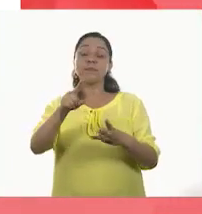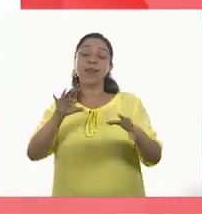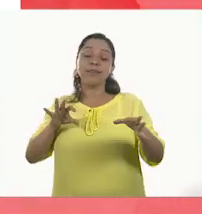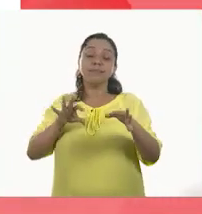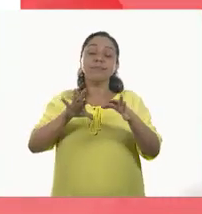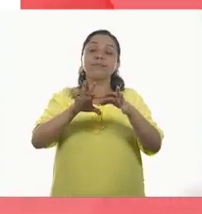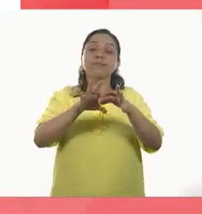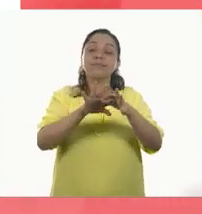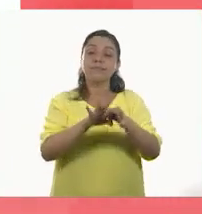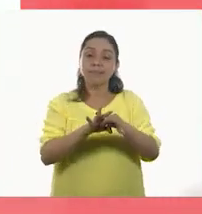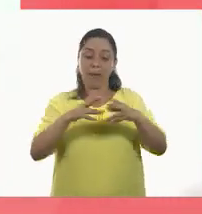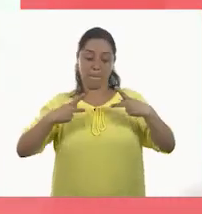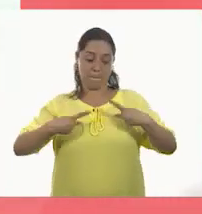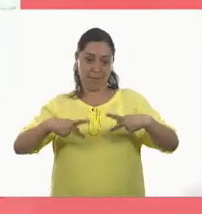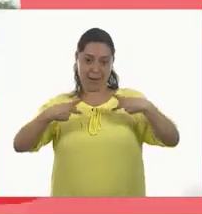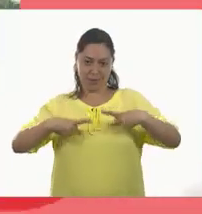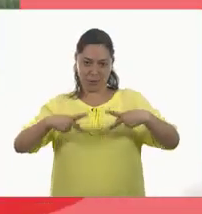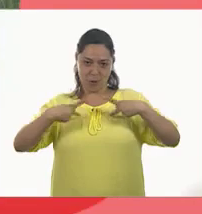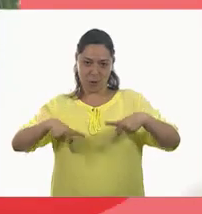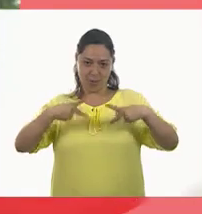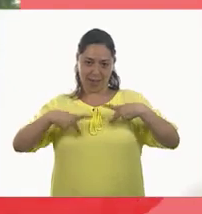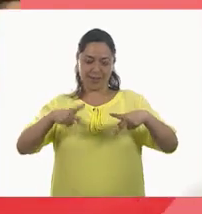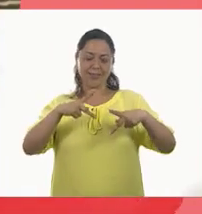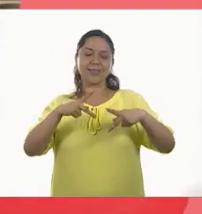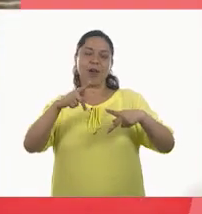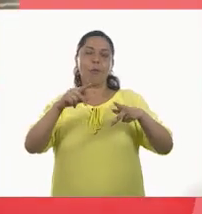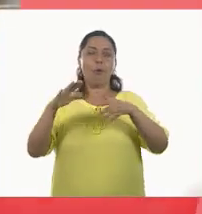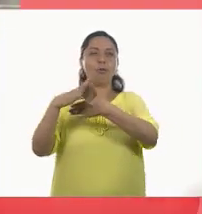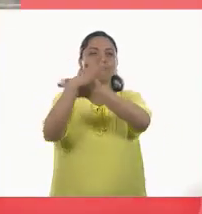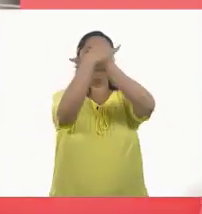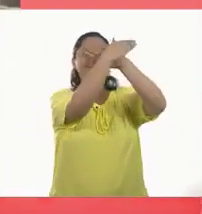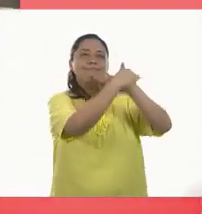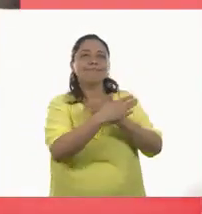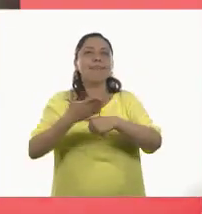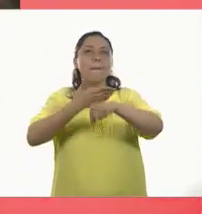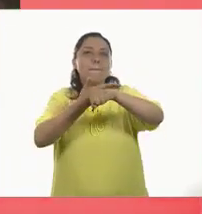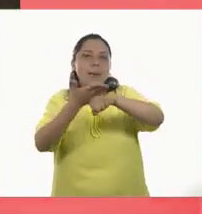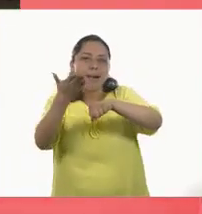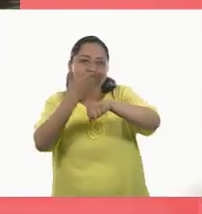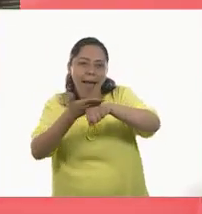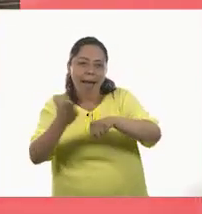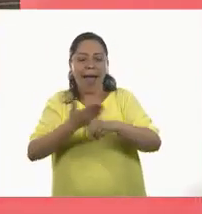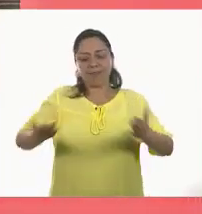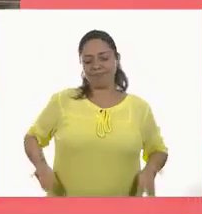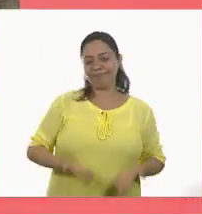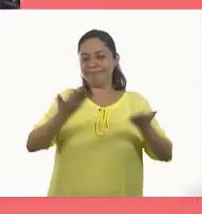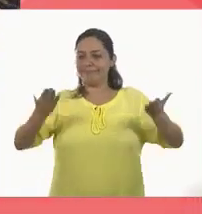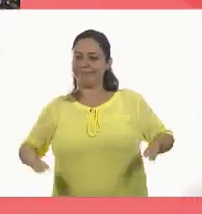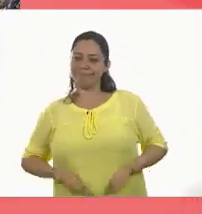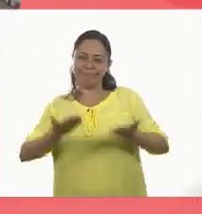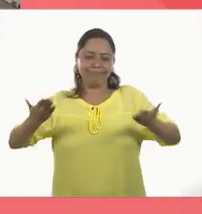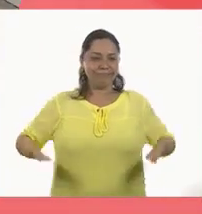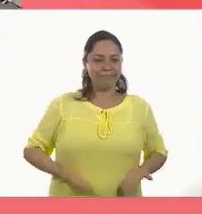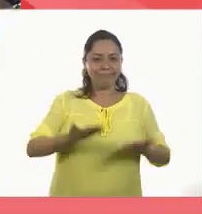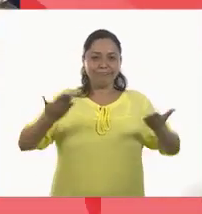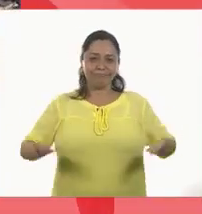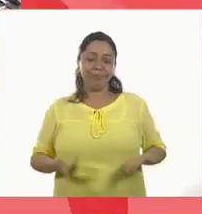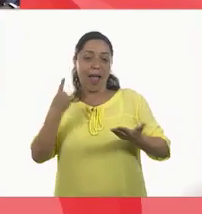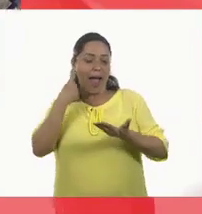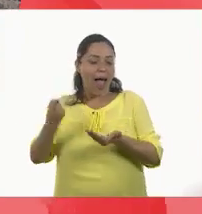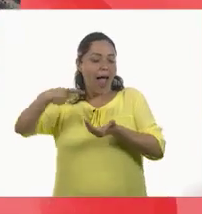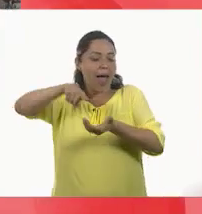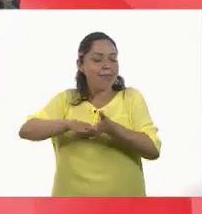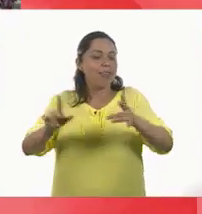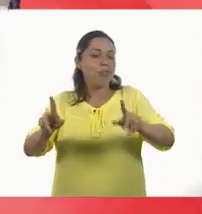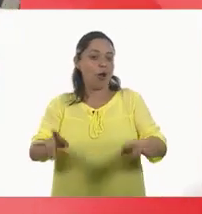letra y música de sus blancas mariposas, sus zapateos y pícaras bombas, además de la letra de su himno que